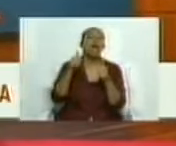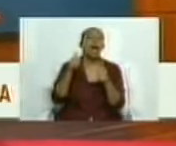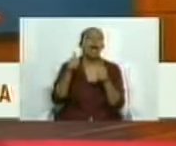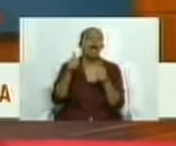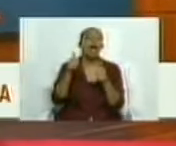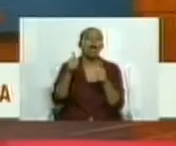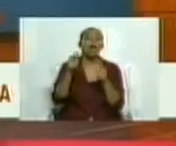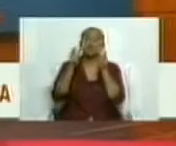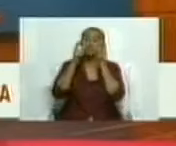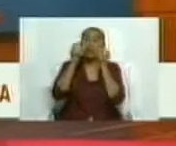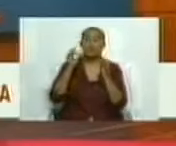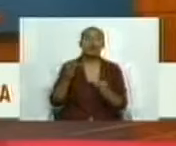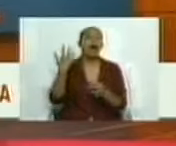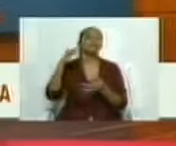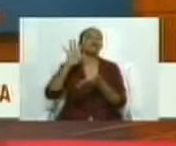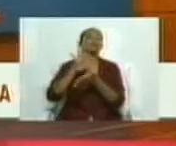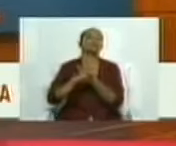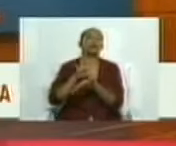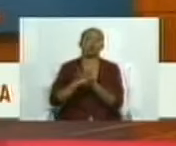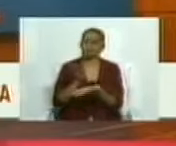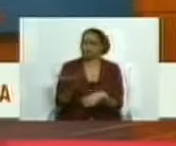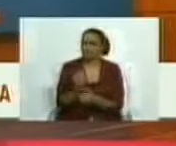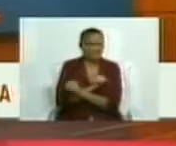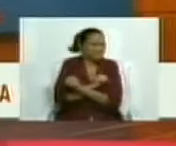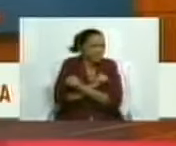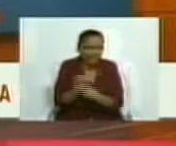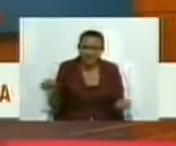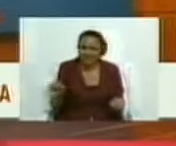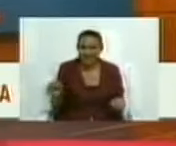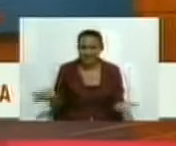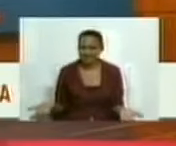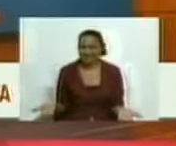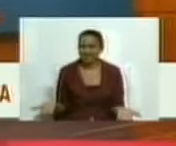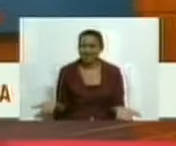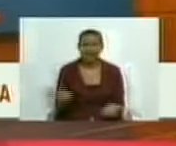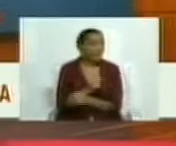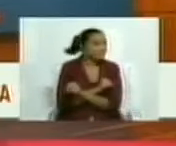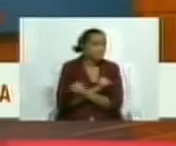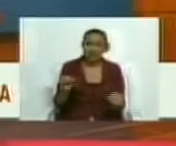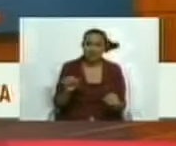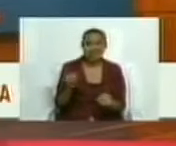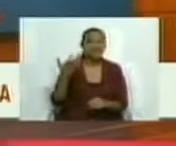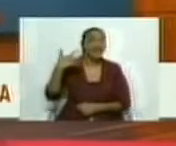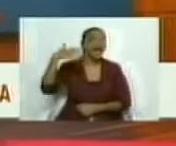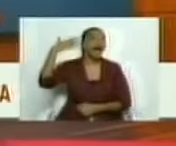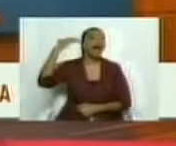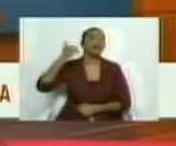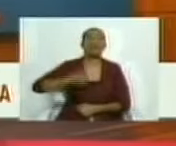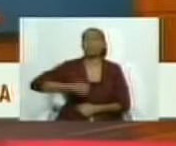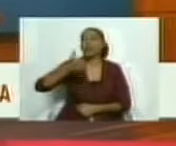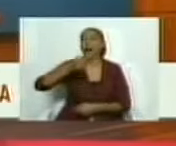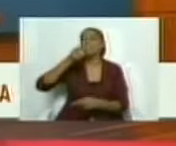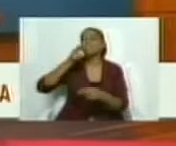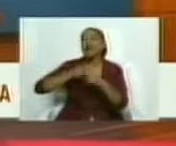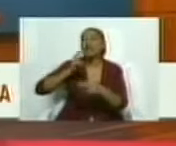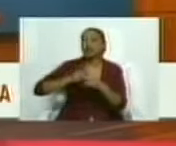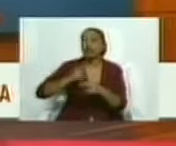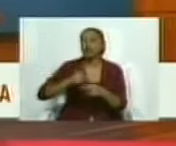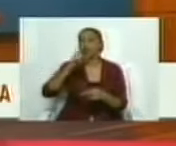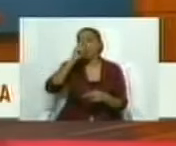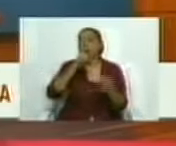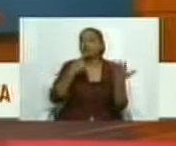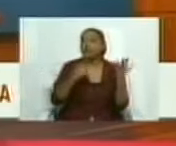su casas yo te aviso imposible porque lo que había era un terrorismo de estado los años 60 70 80 y